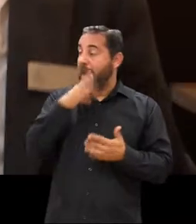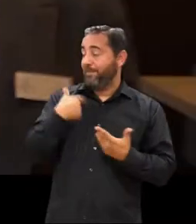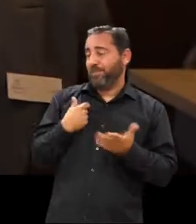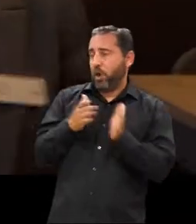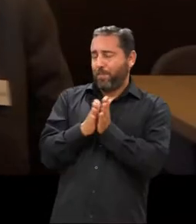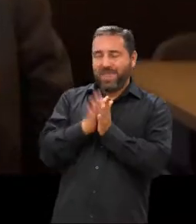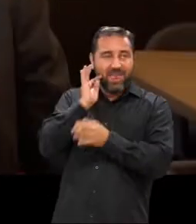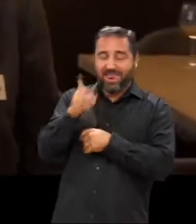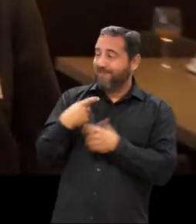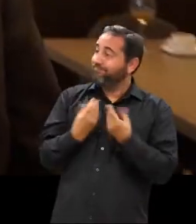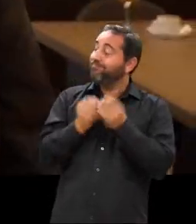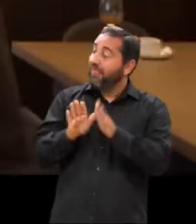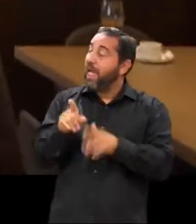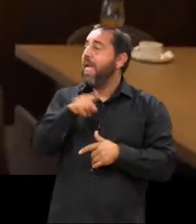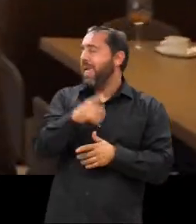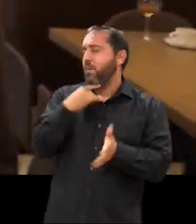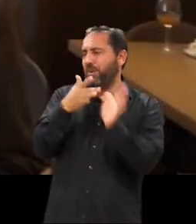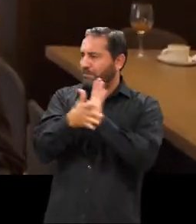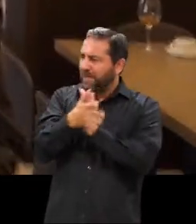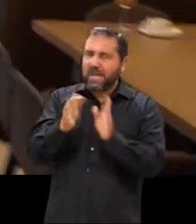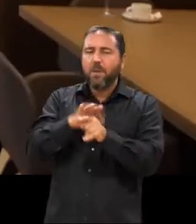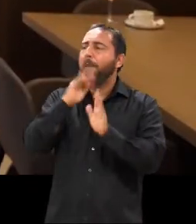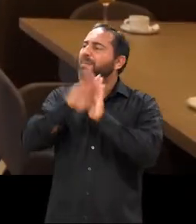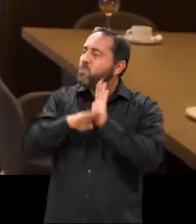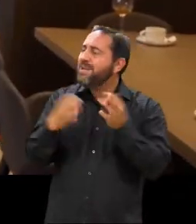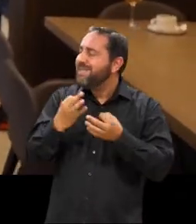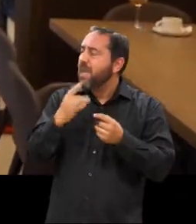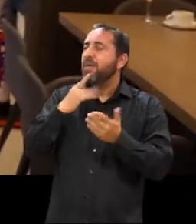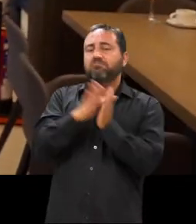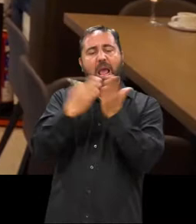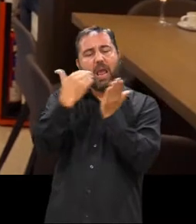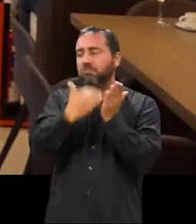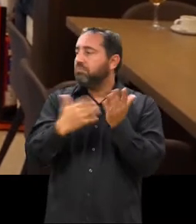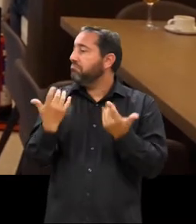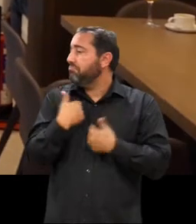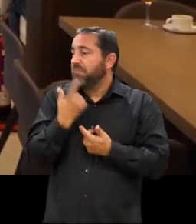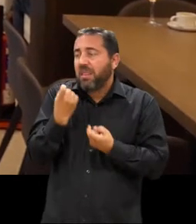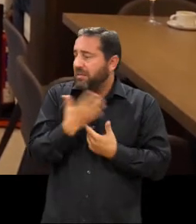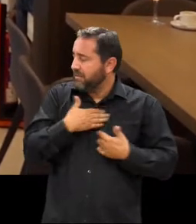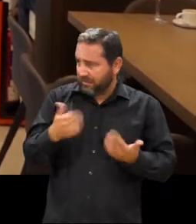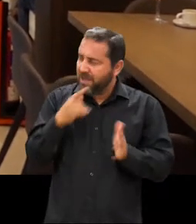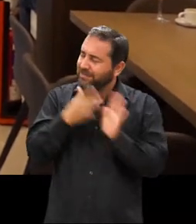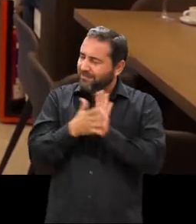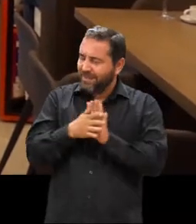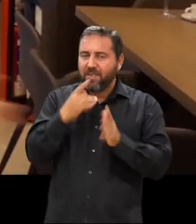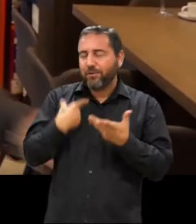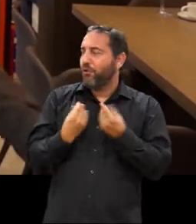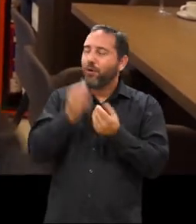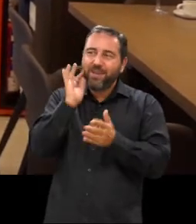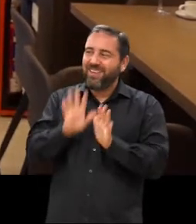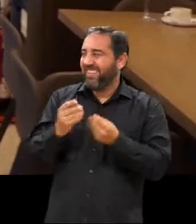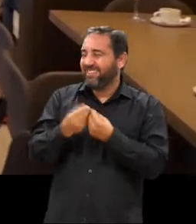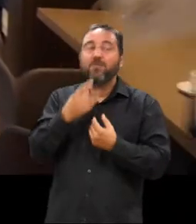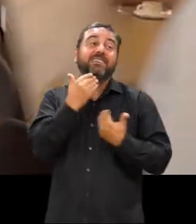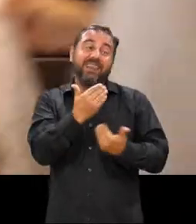Venga, pues le dejo aquí con mi compañera. Ella le va a explicar el menú que tenemos, la carta también, lo que necesite. Okay, aquí le dejo